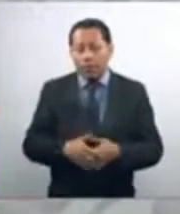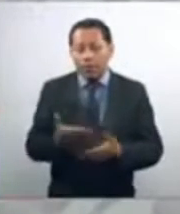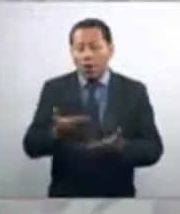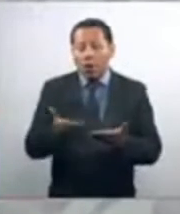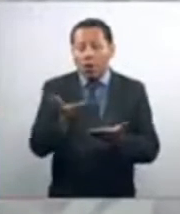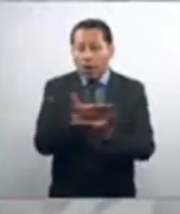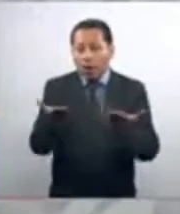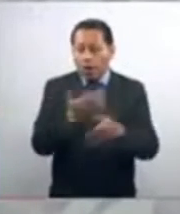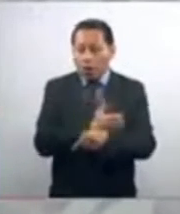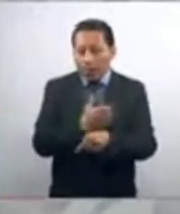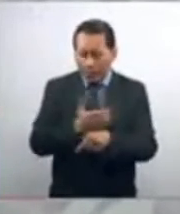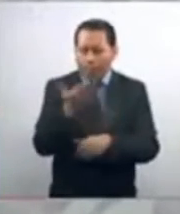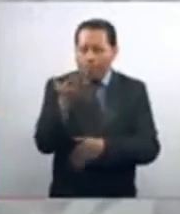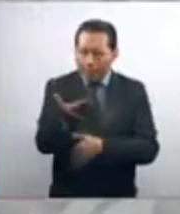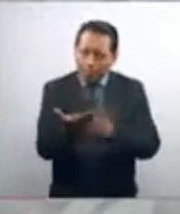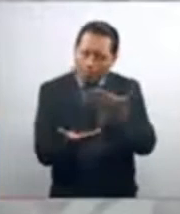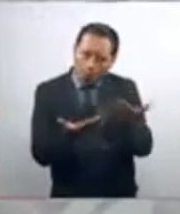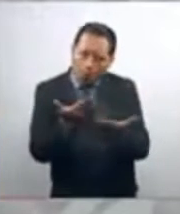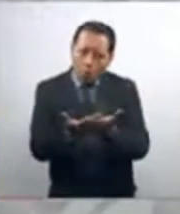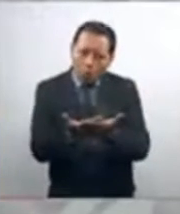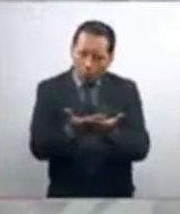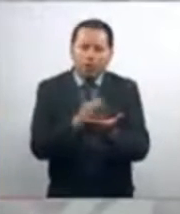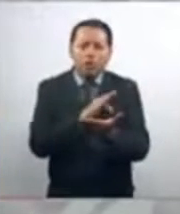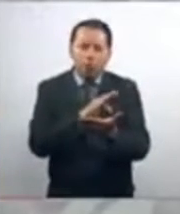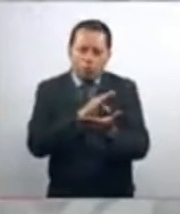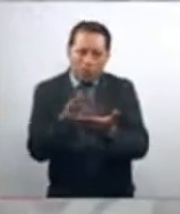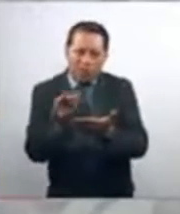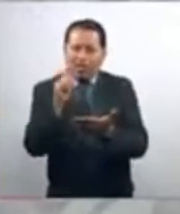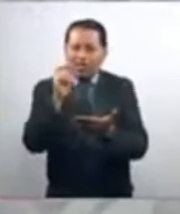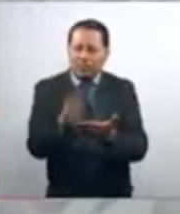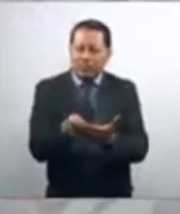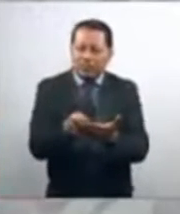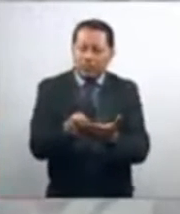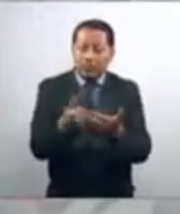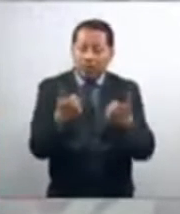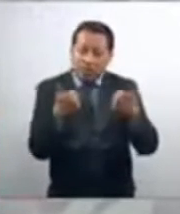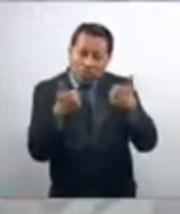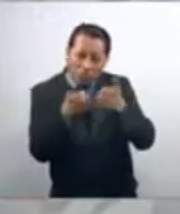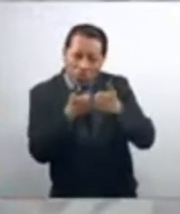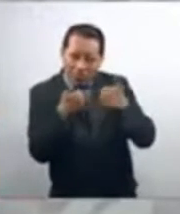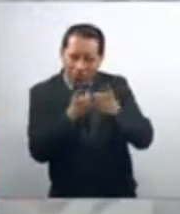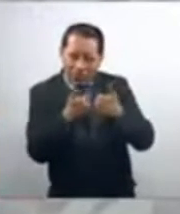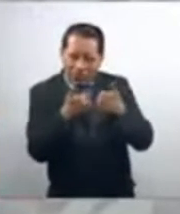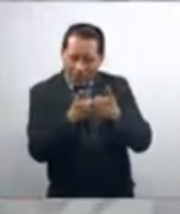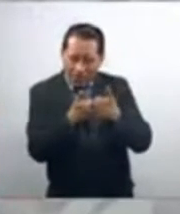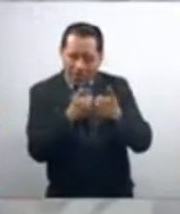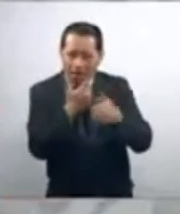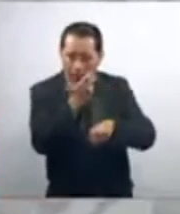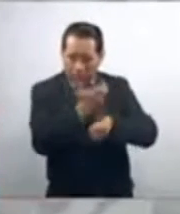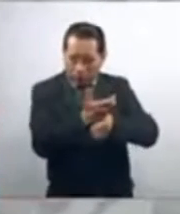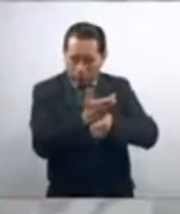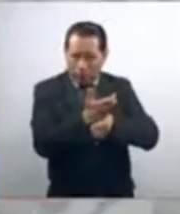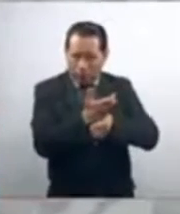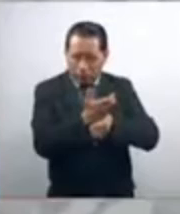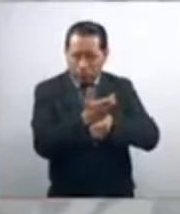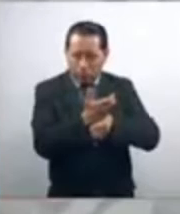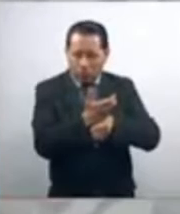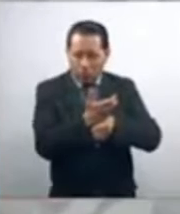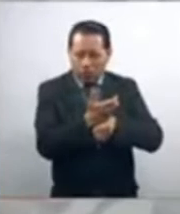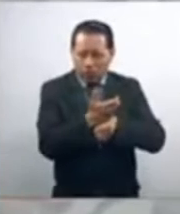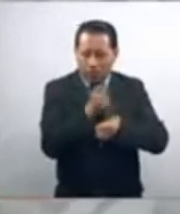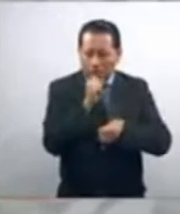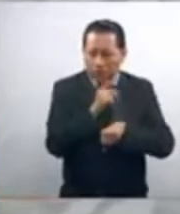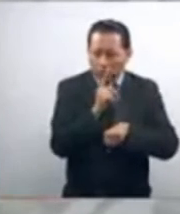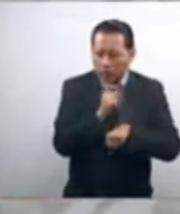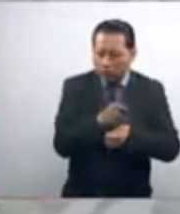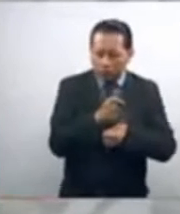pido que respalden mi propuesta para que en la línea fronteriza que está constituida